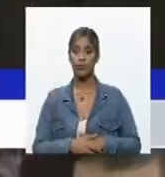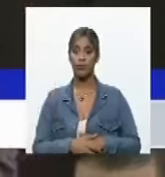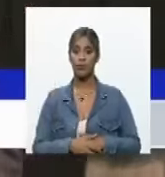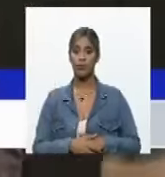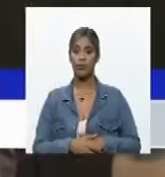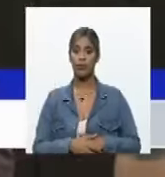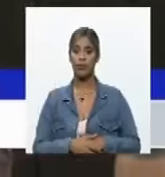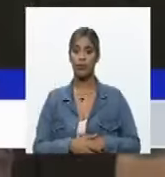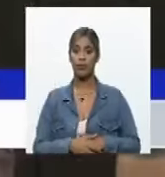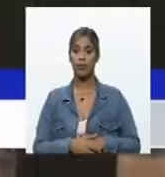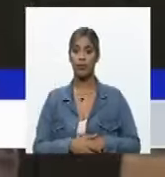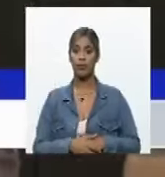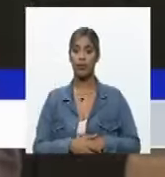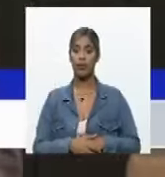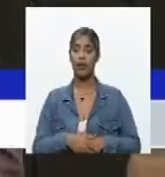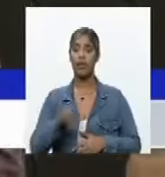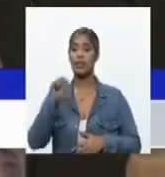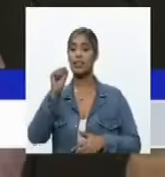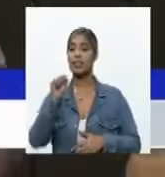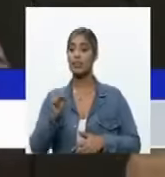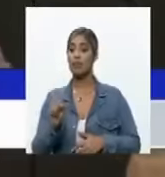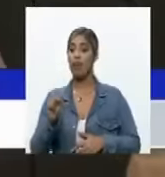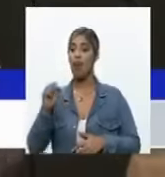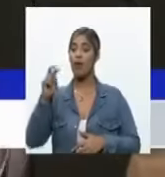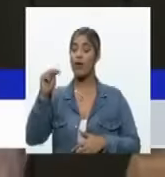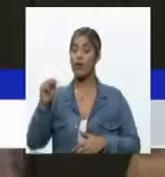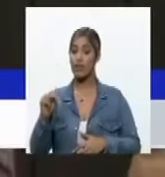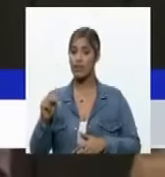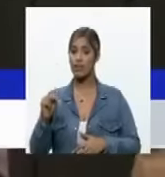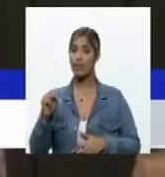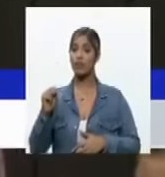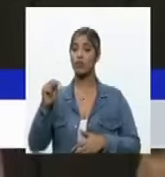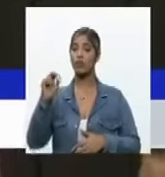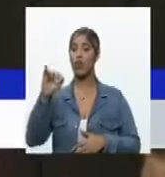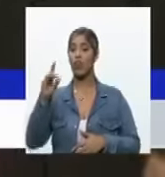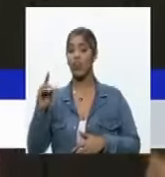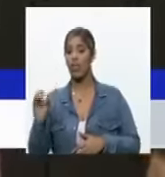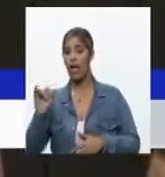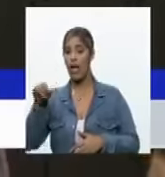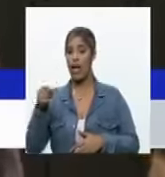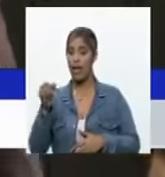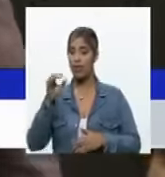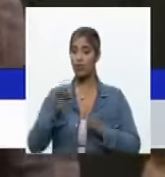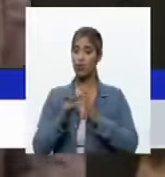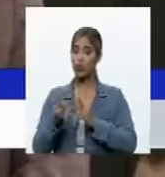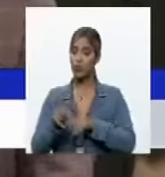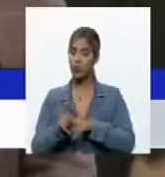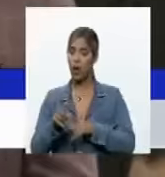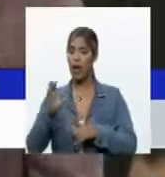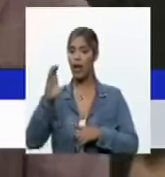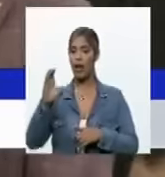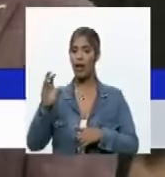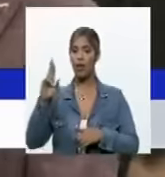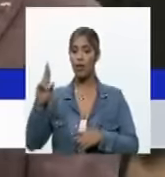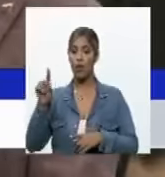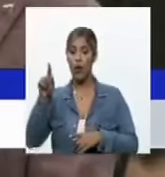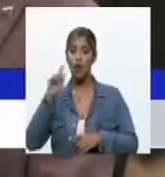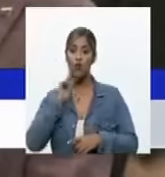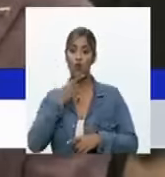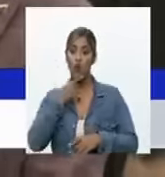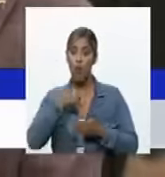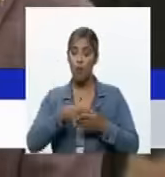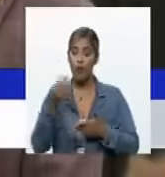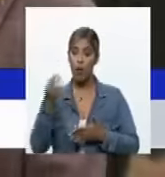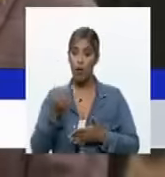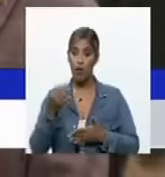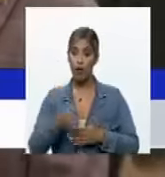Era Simón Narciso de Jesús Carreño Rodríguez, ese era su verdadero nombre.